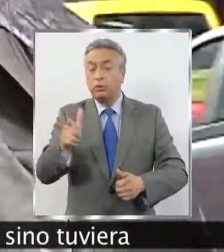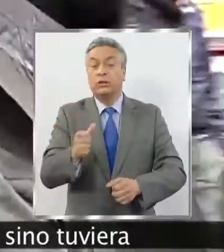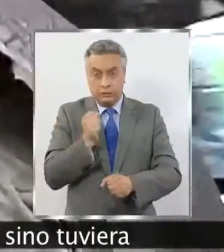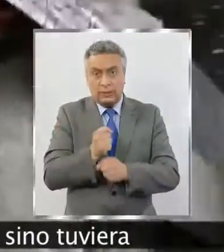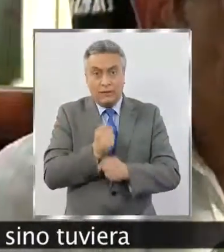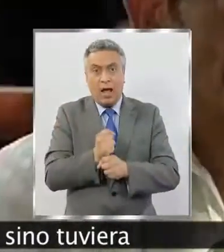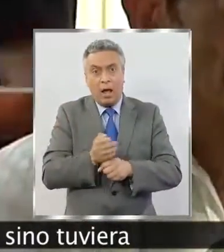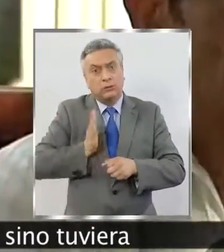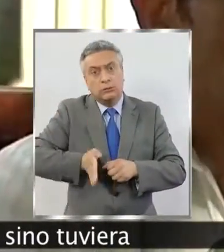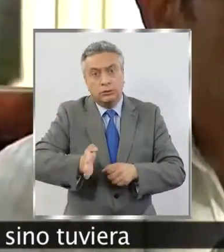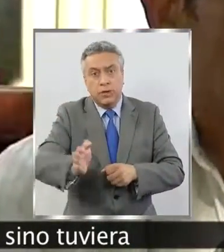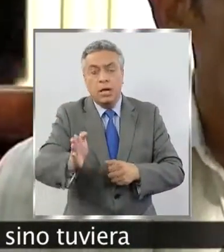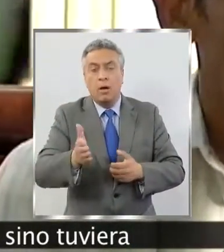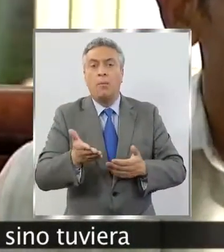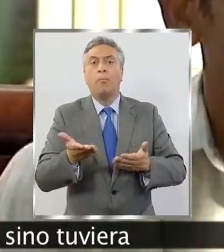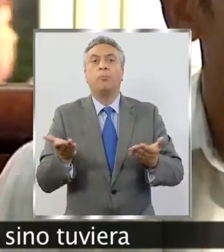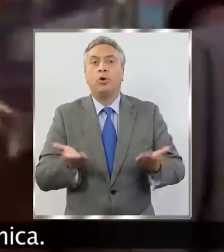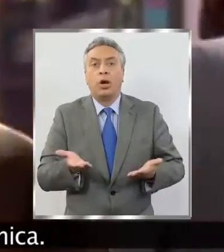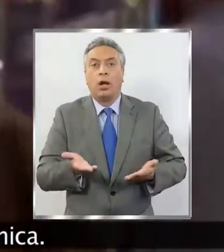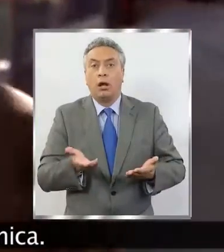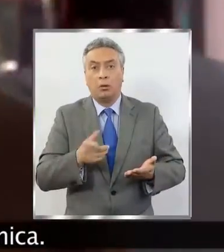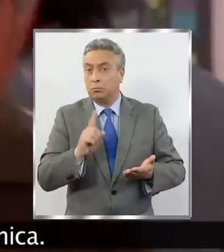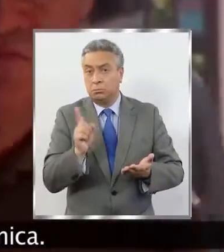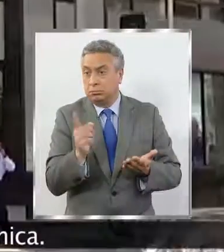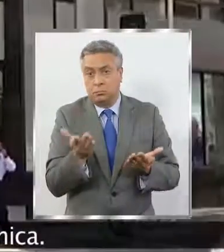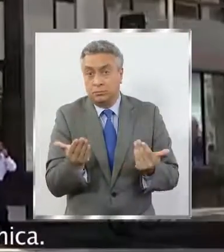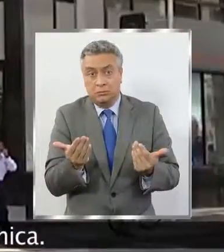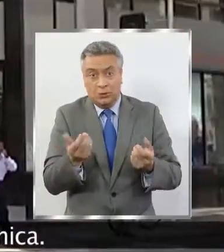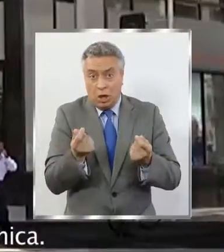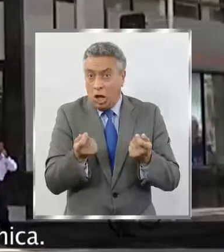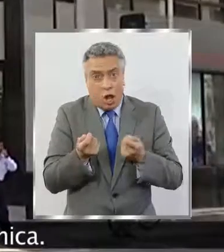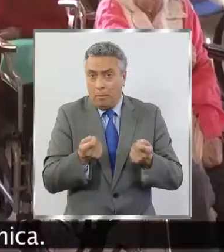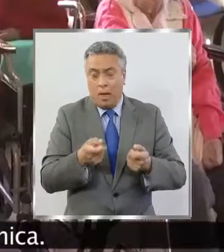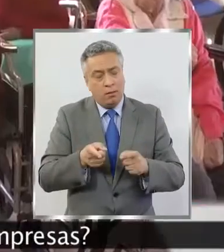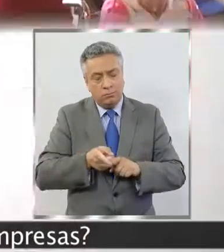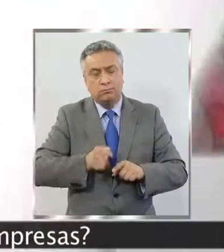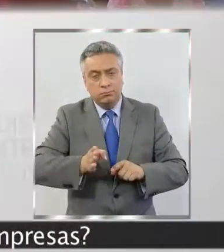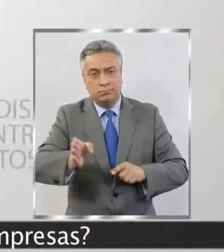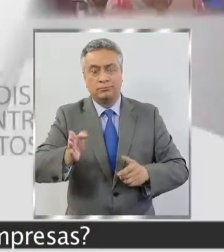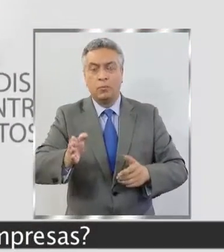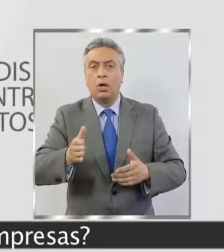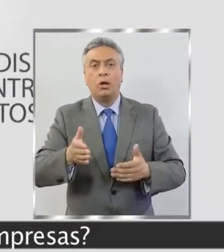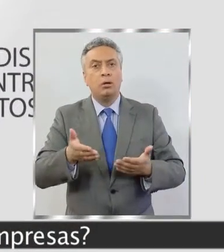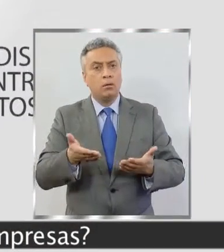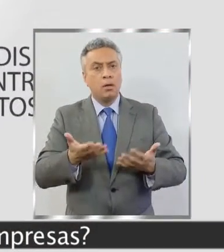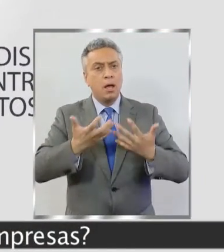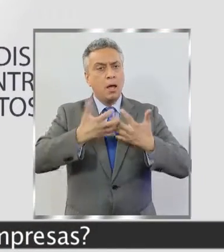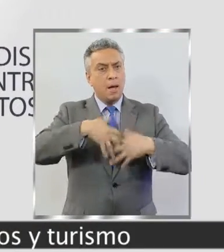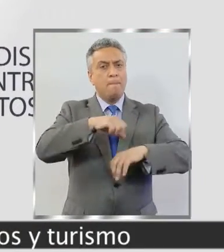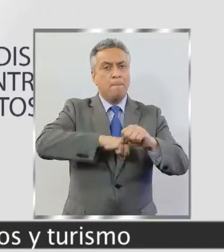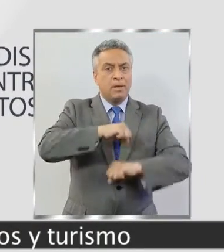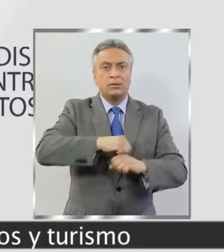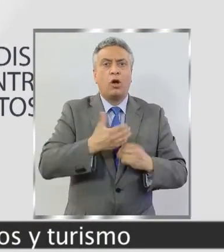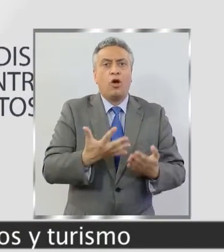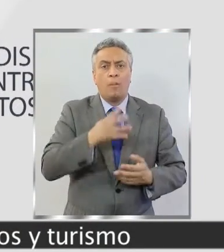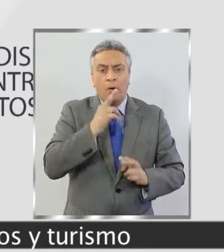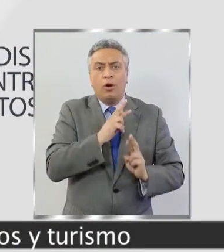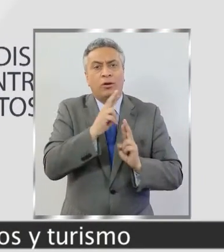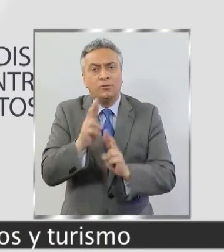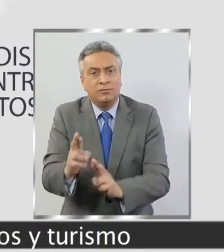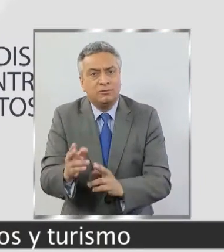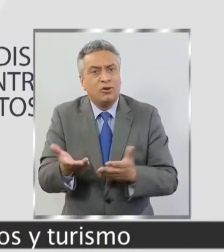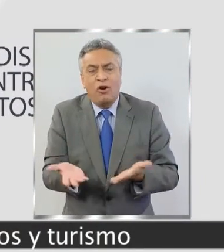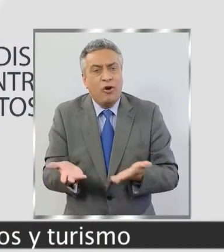seguiría haciéndolo, incluso si no tuviera la necesidad económica. ¿Cómo responden las empresas? En el sector